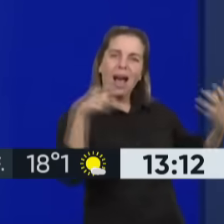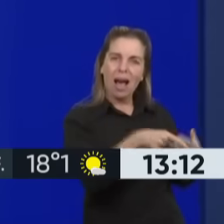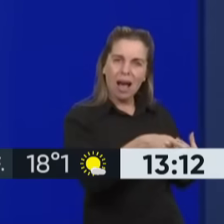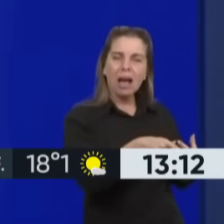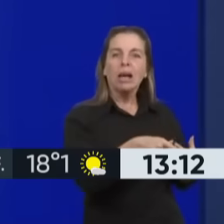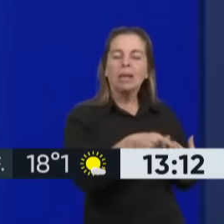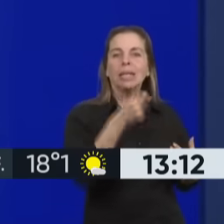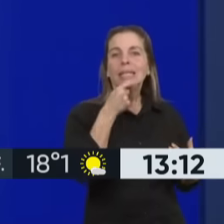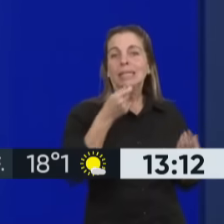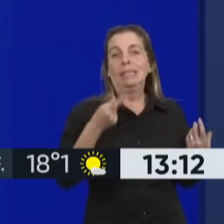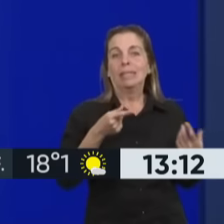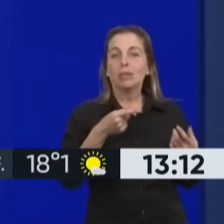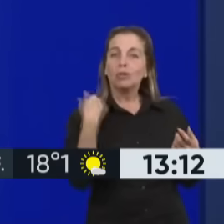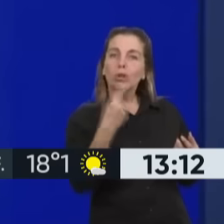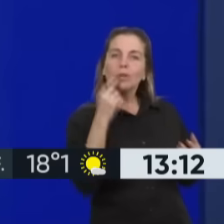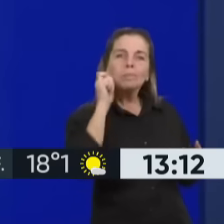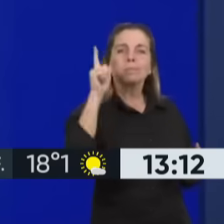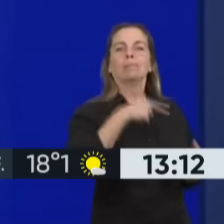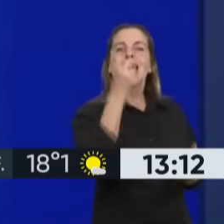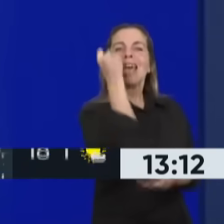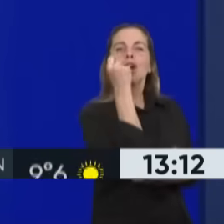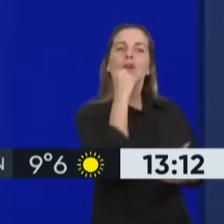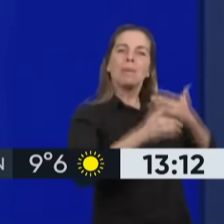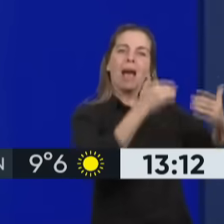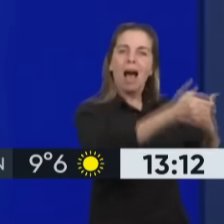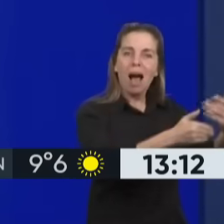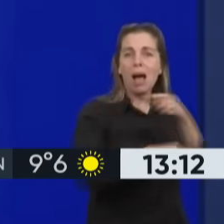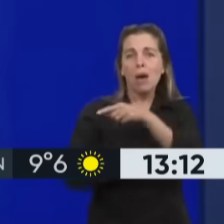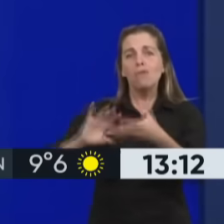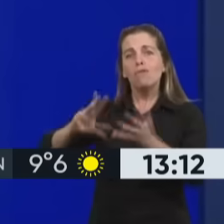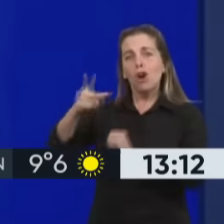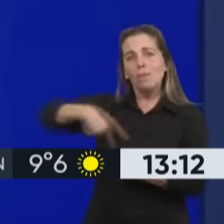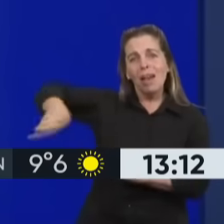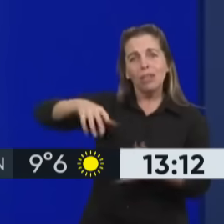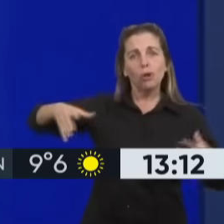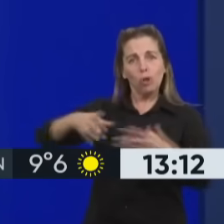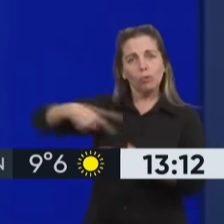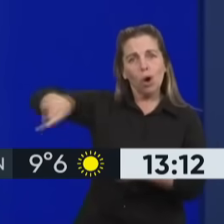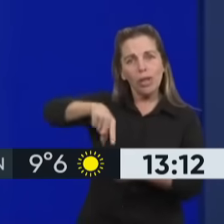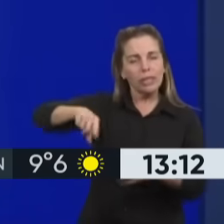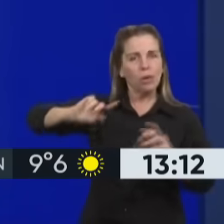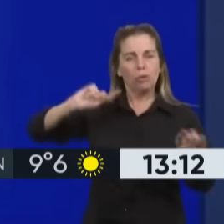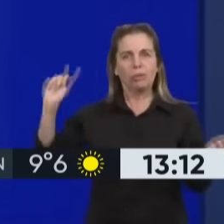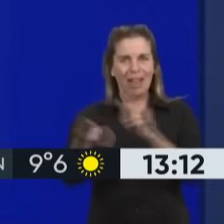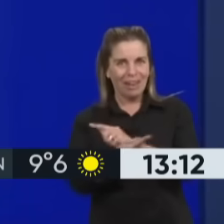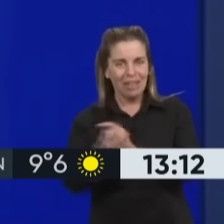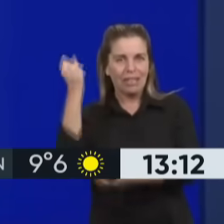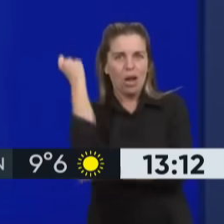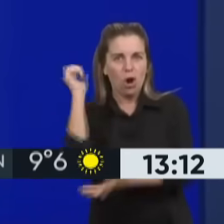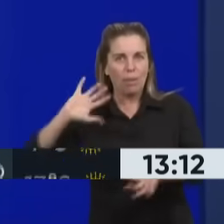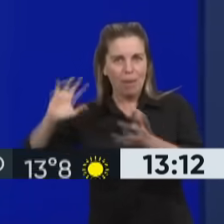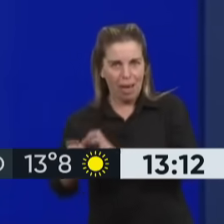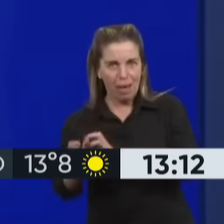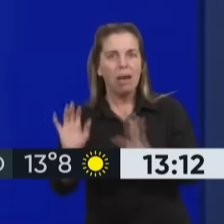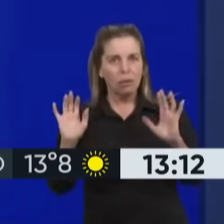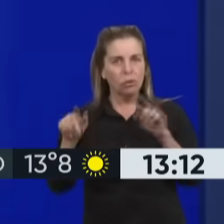modelo deficitario al que quieren devolvernos ellos es semejante a una balsa llena de agujeros. Y la razón es simple: han venido a